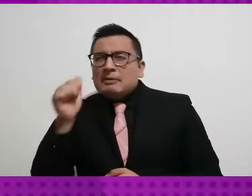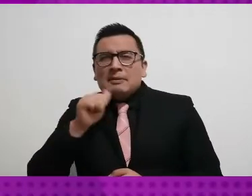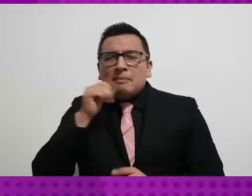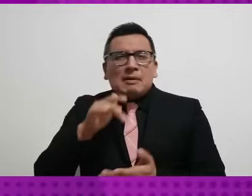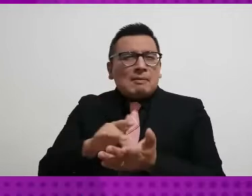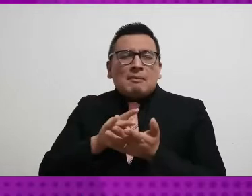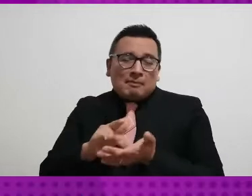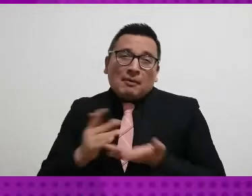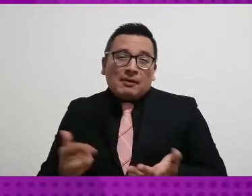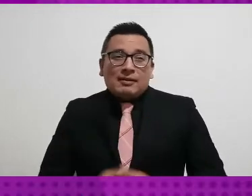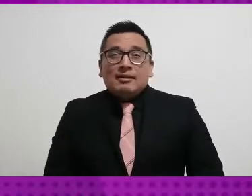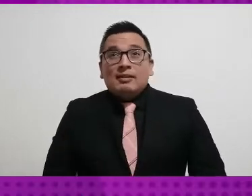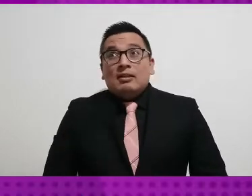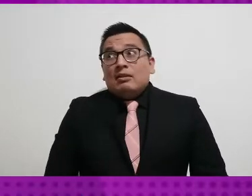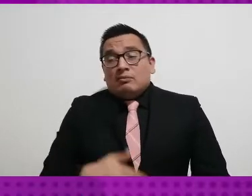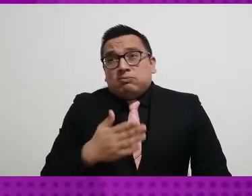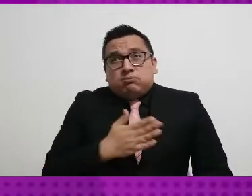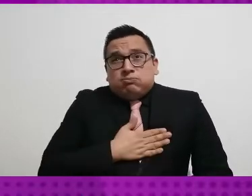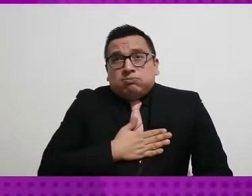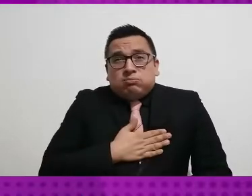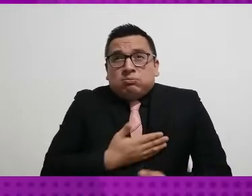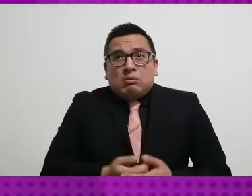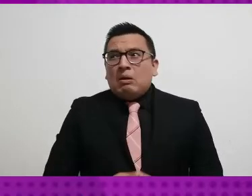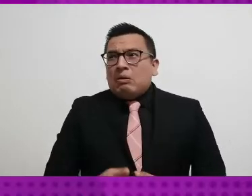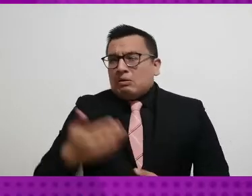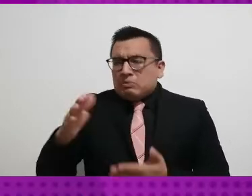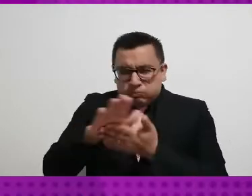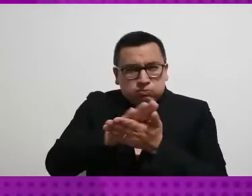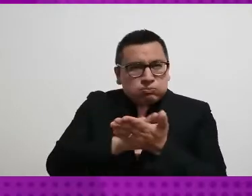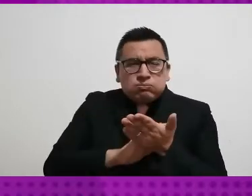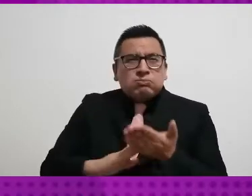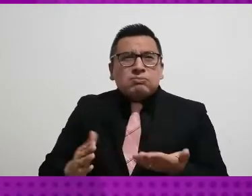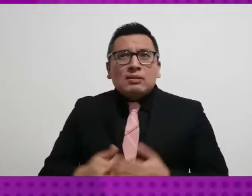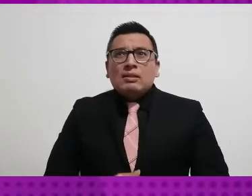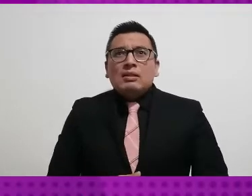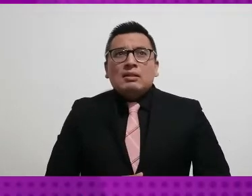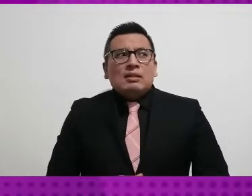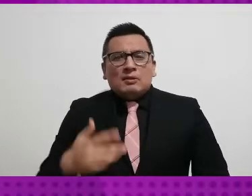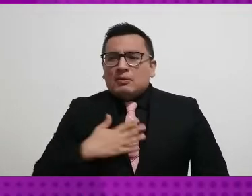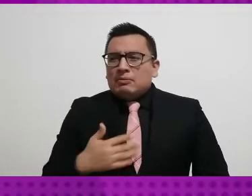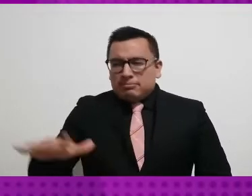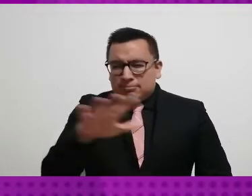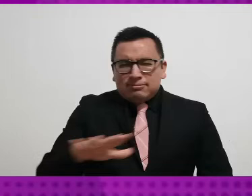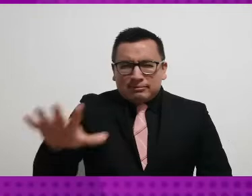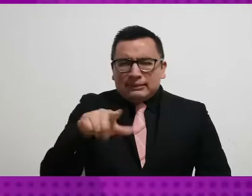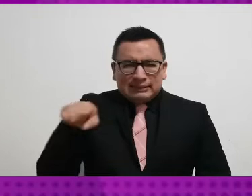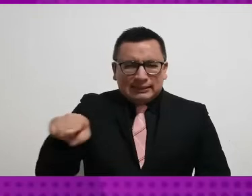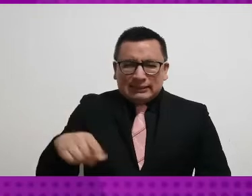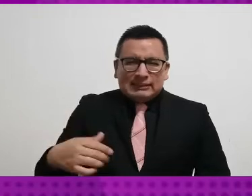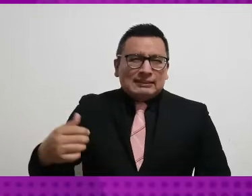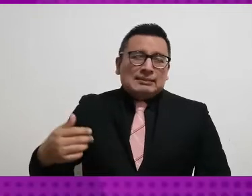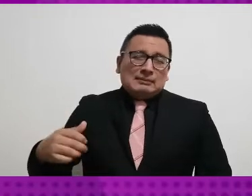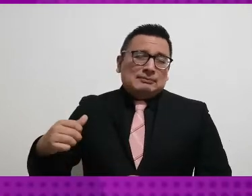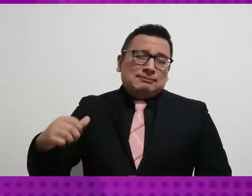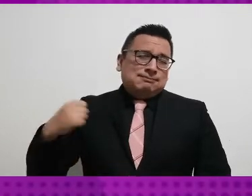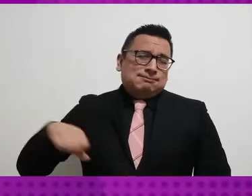apoyarme. Yo soy una persona pues, que sí viene desde abajo. Nací, crecí en La Guayulera, una de las colonias más